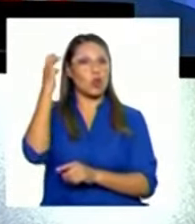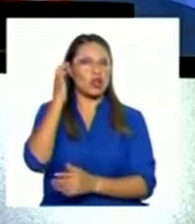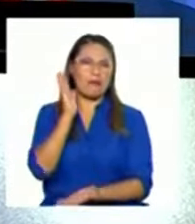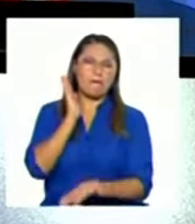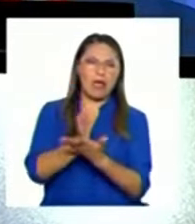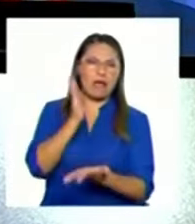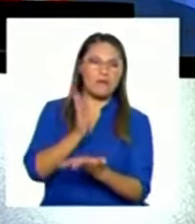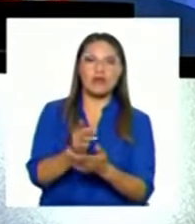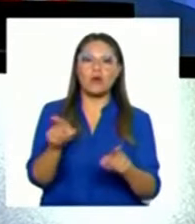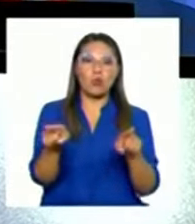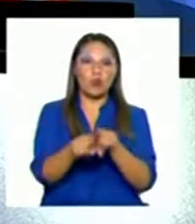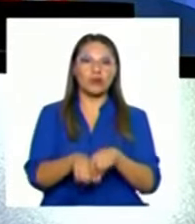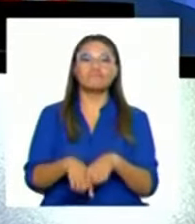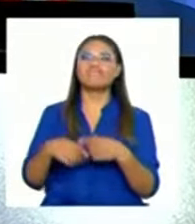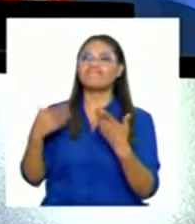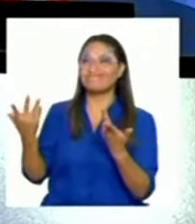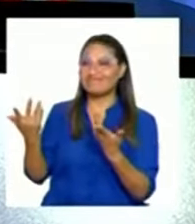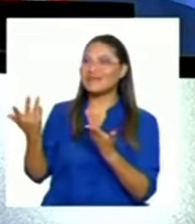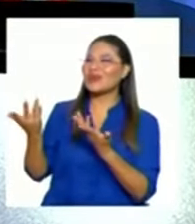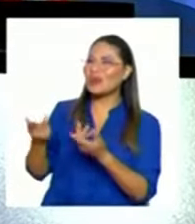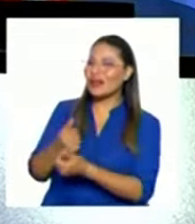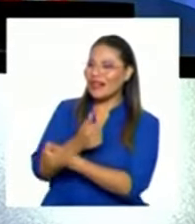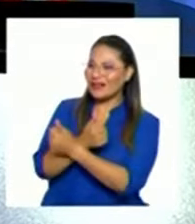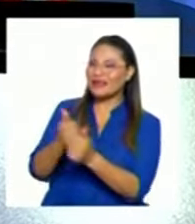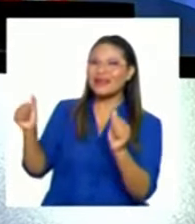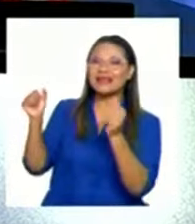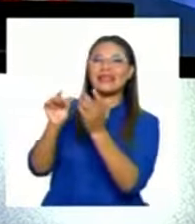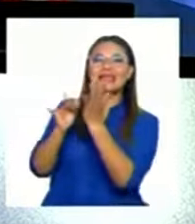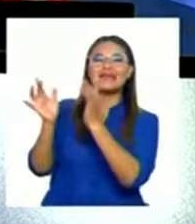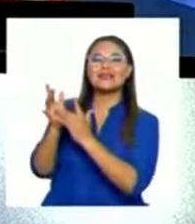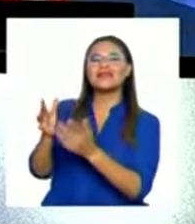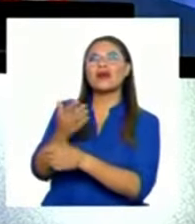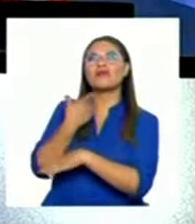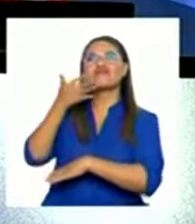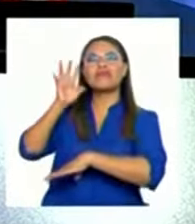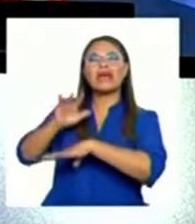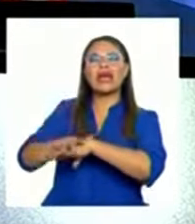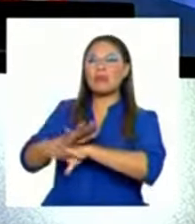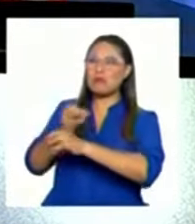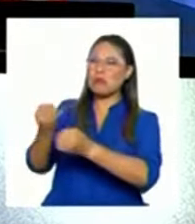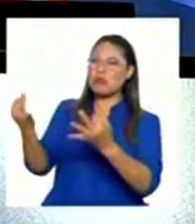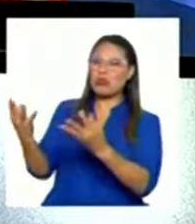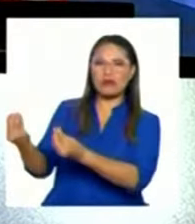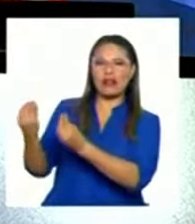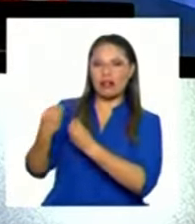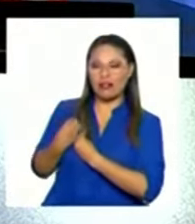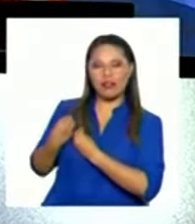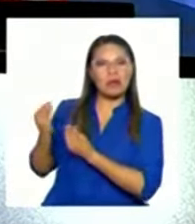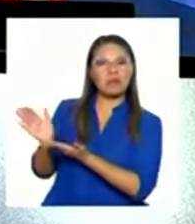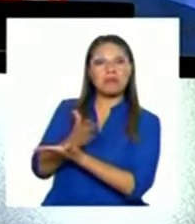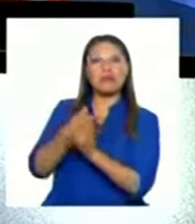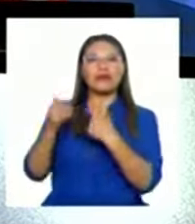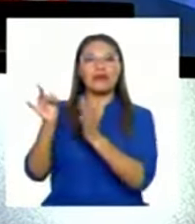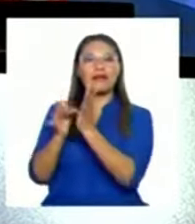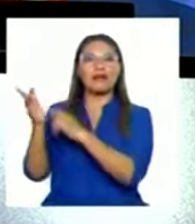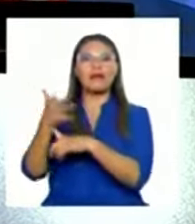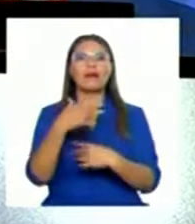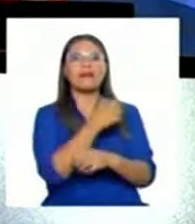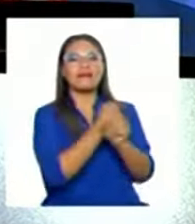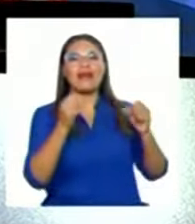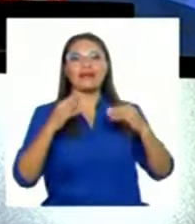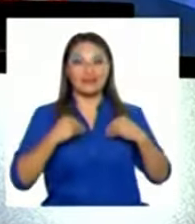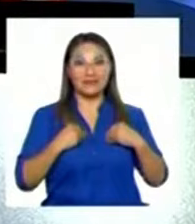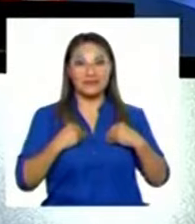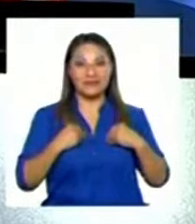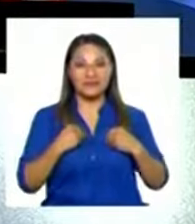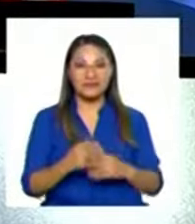Jesucristo por amor a nosotros, ¿no? Para redención de nuestros pecados. Precisamente vamos a seguir con esta información y también les contamos